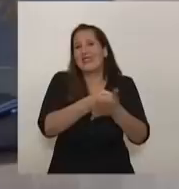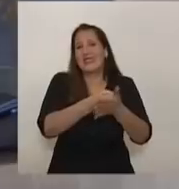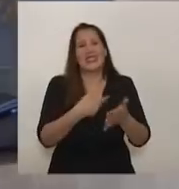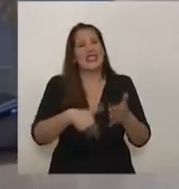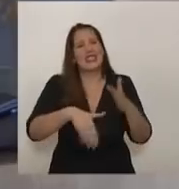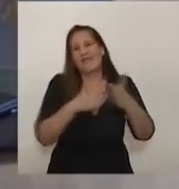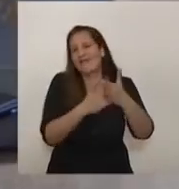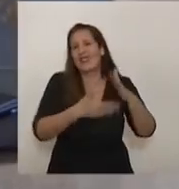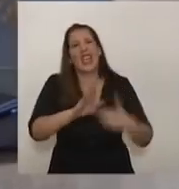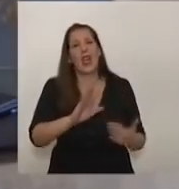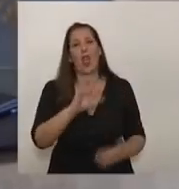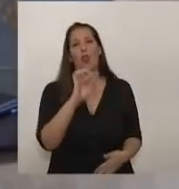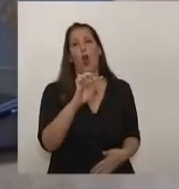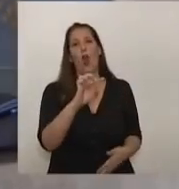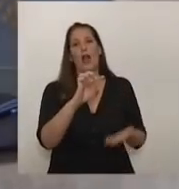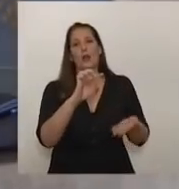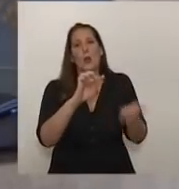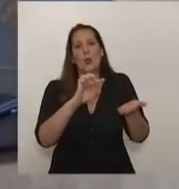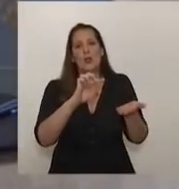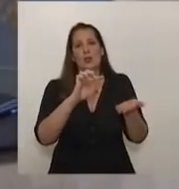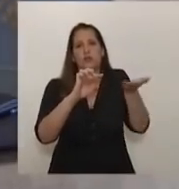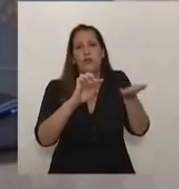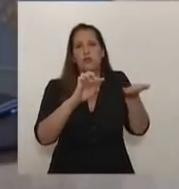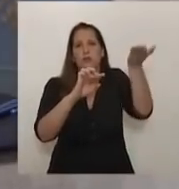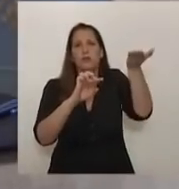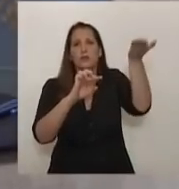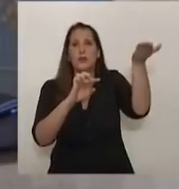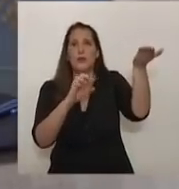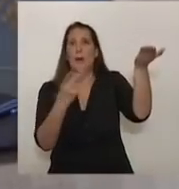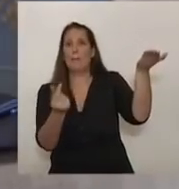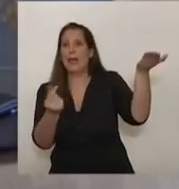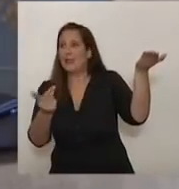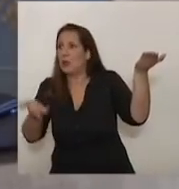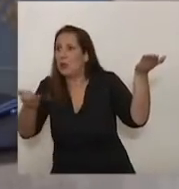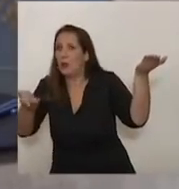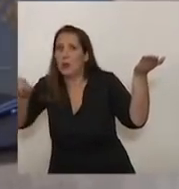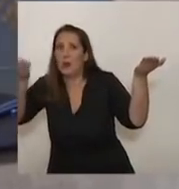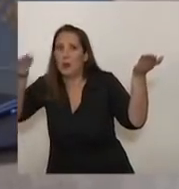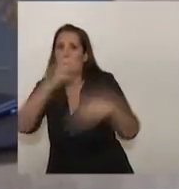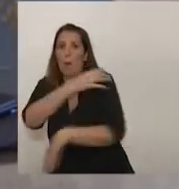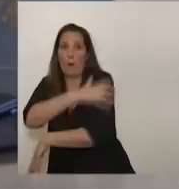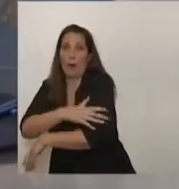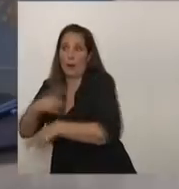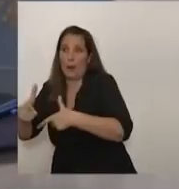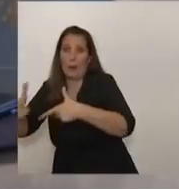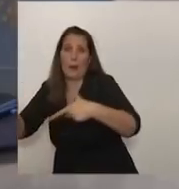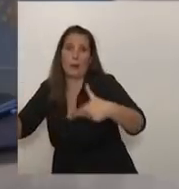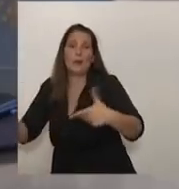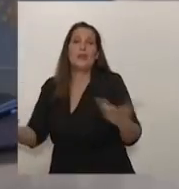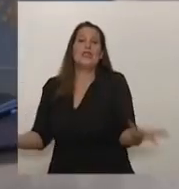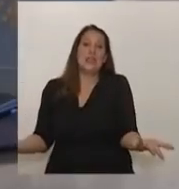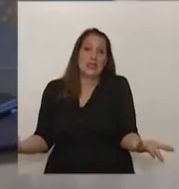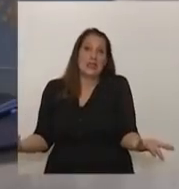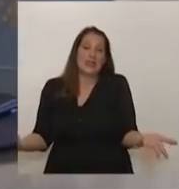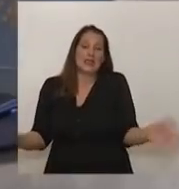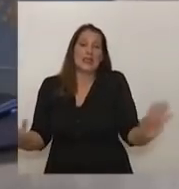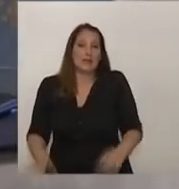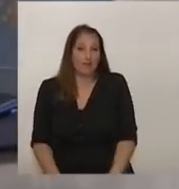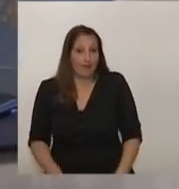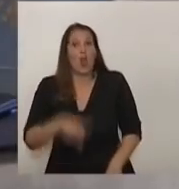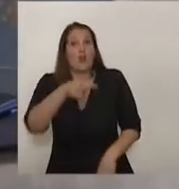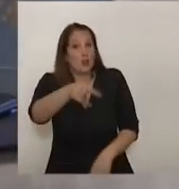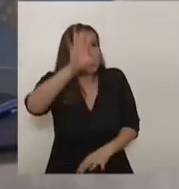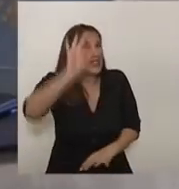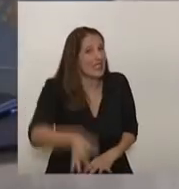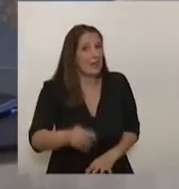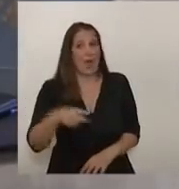Con cada suba del dólar venían después la inflación y el aumento de la pobreza. Pero quiero dejarles en claro que el esfuerzo no ha